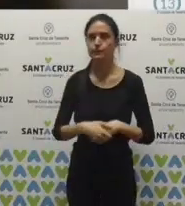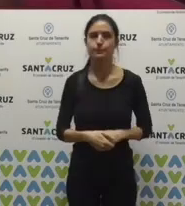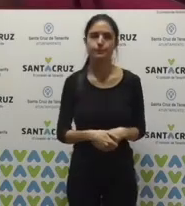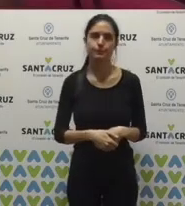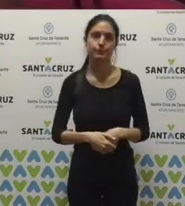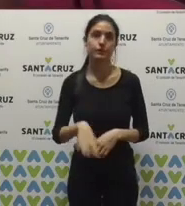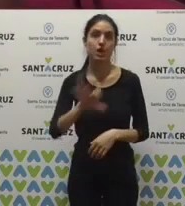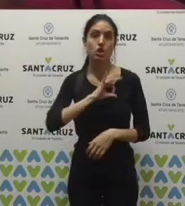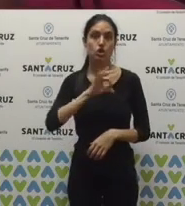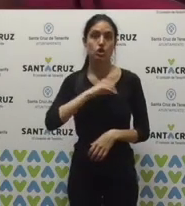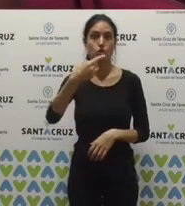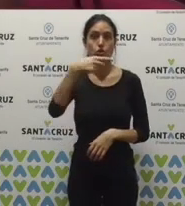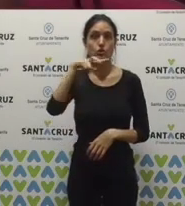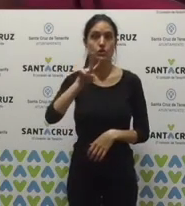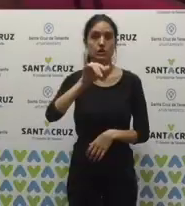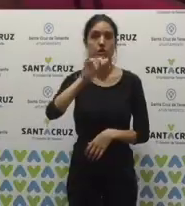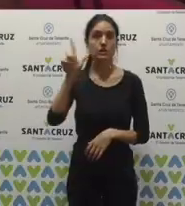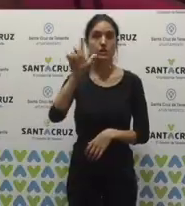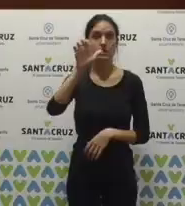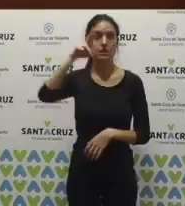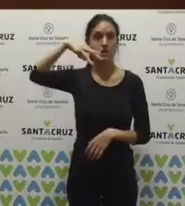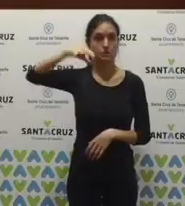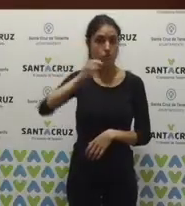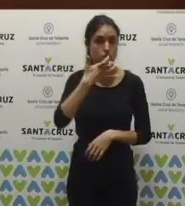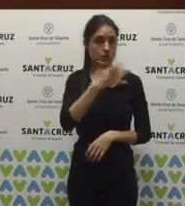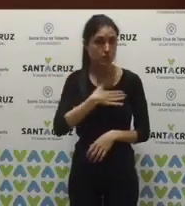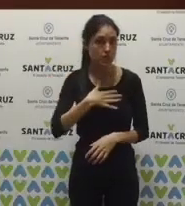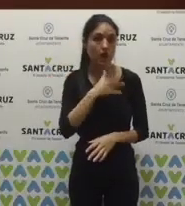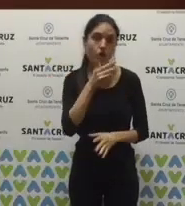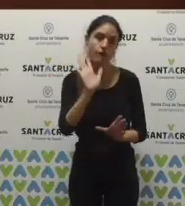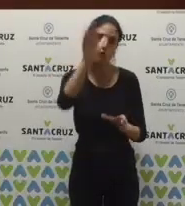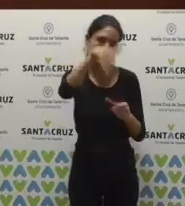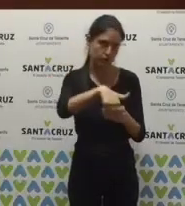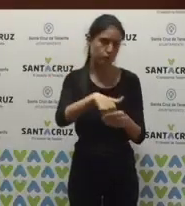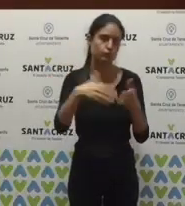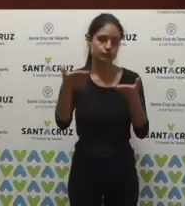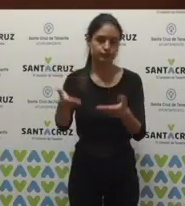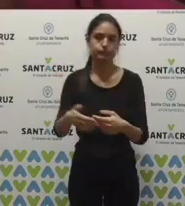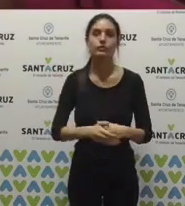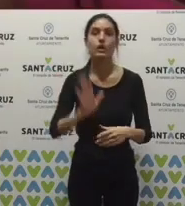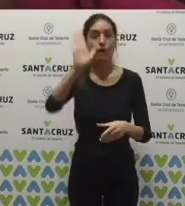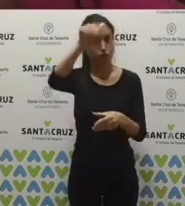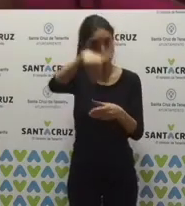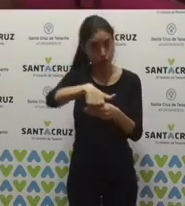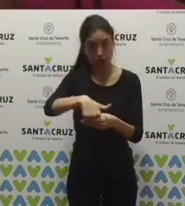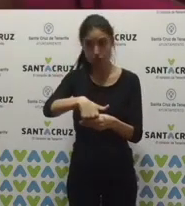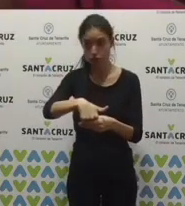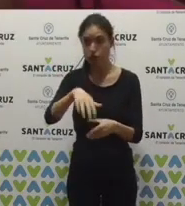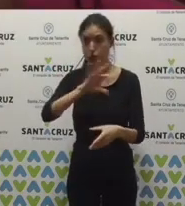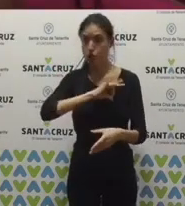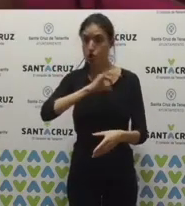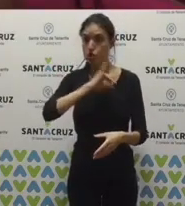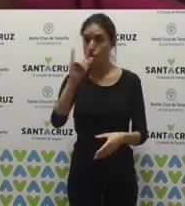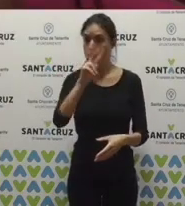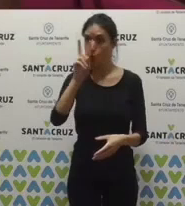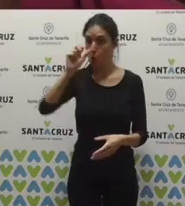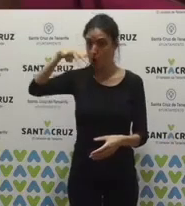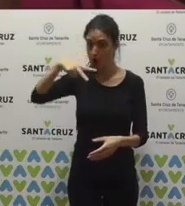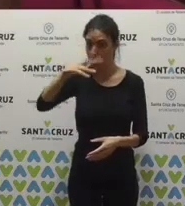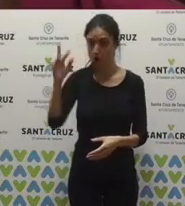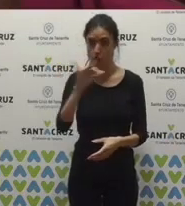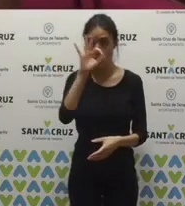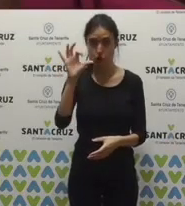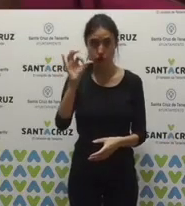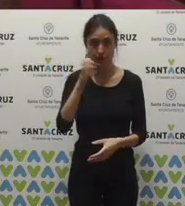guillermo si usted quiere pues pasamos a votar pasamos a votar jose usted que decir algo pasamos a votar